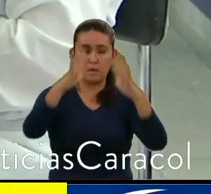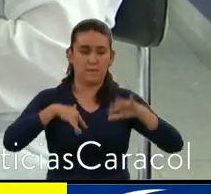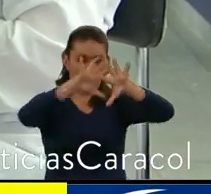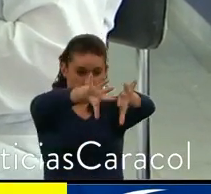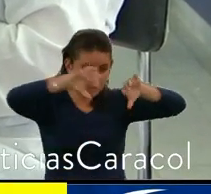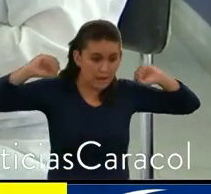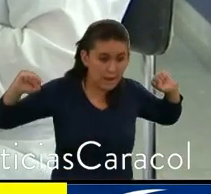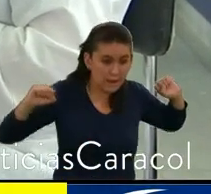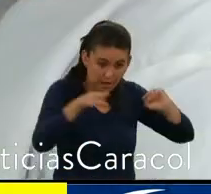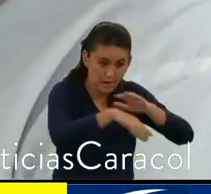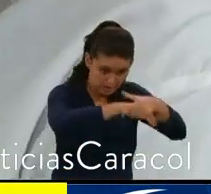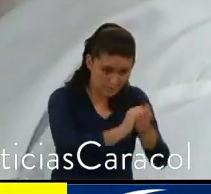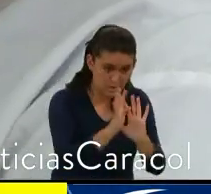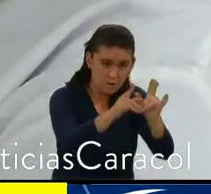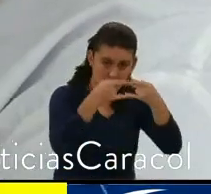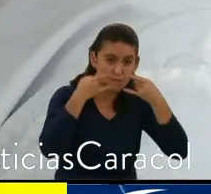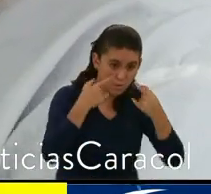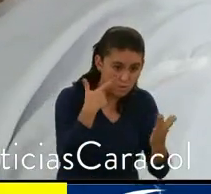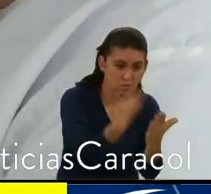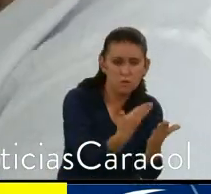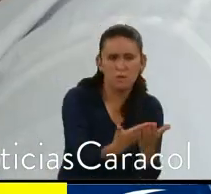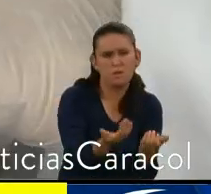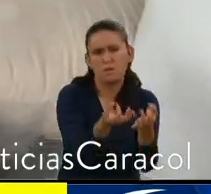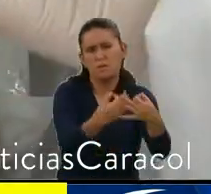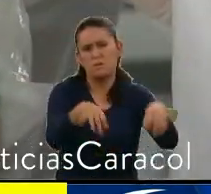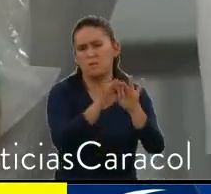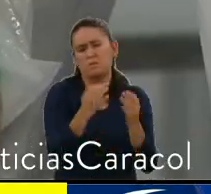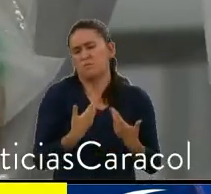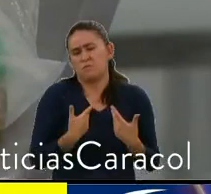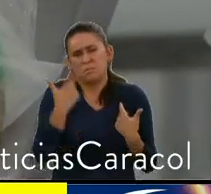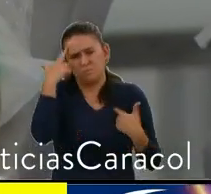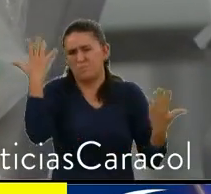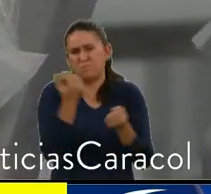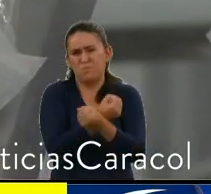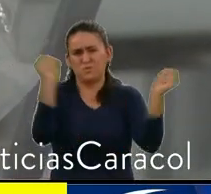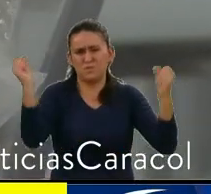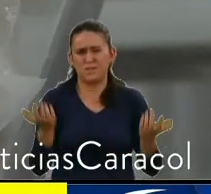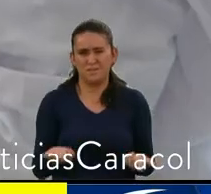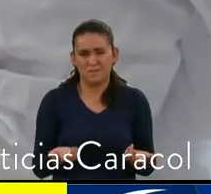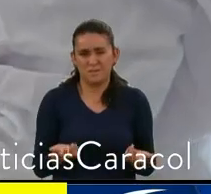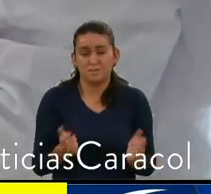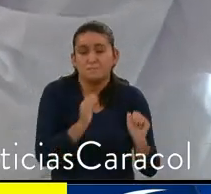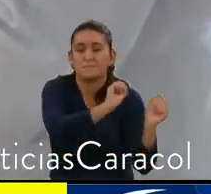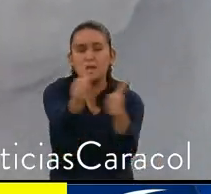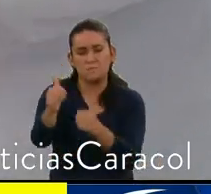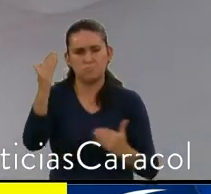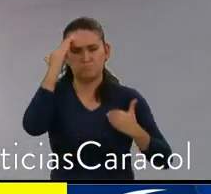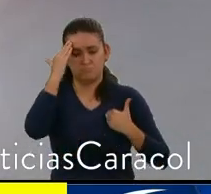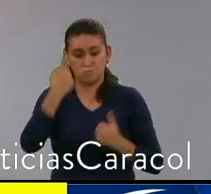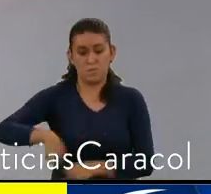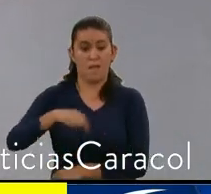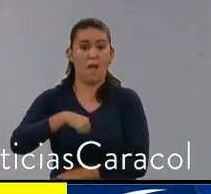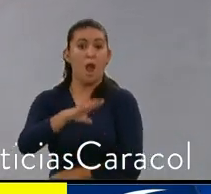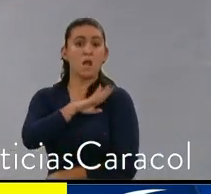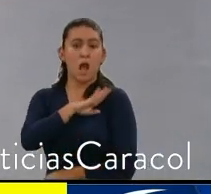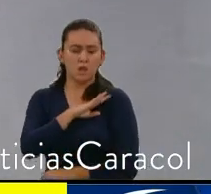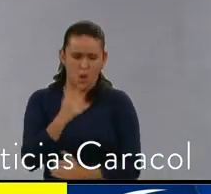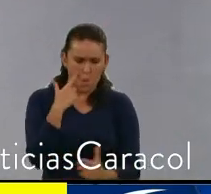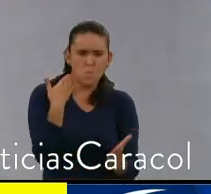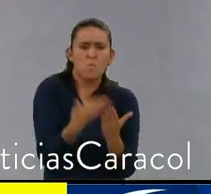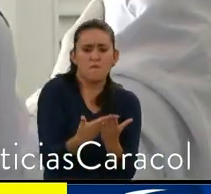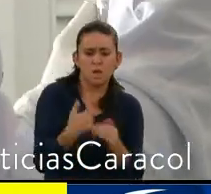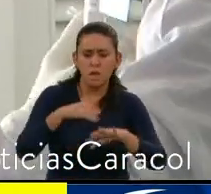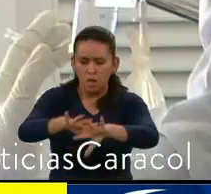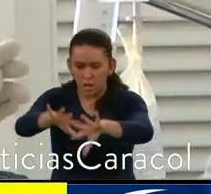lo están haciendo bien, para saber si están cuidando a sus abuelos, a sus mayores en general. Ningún alcalde va a poder verificar si